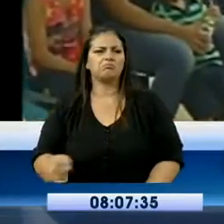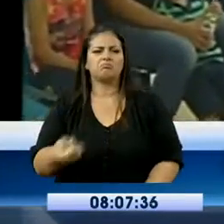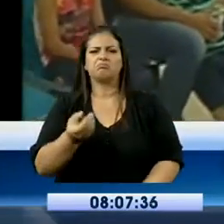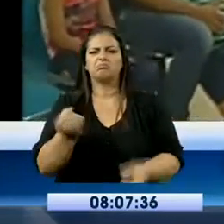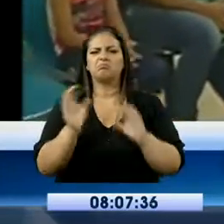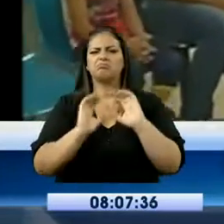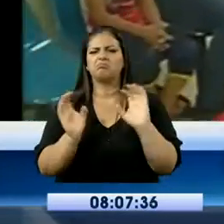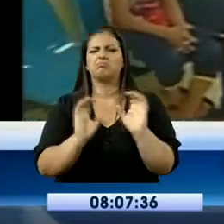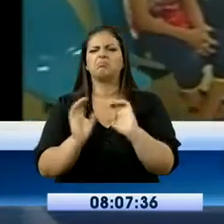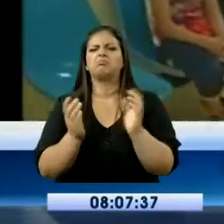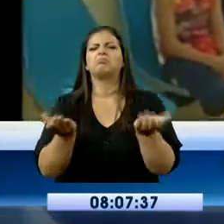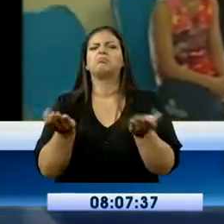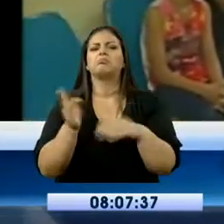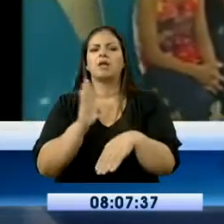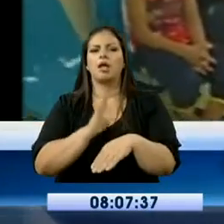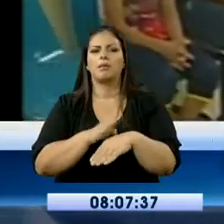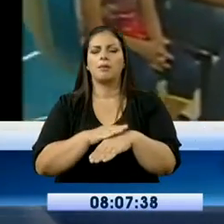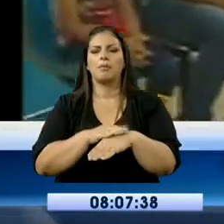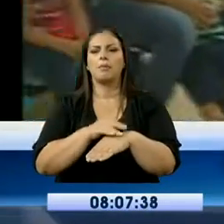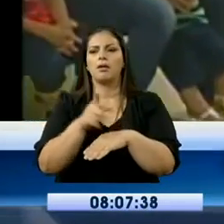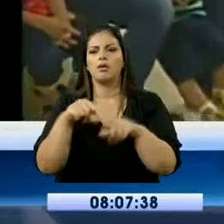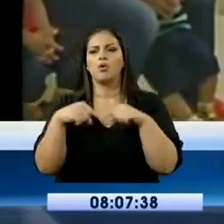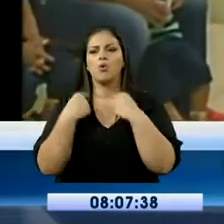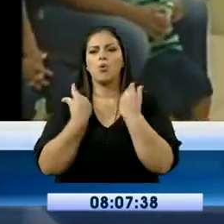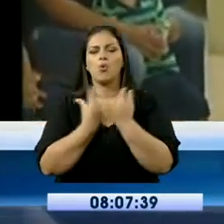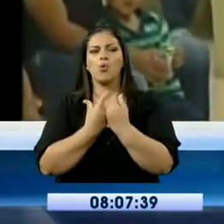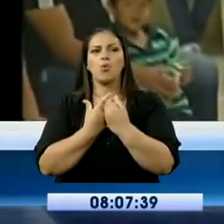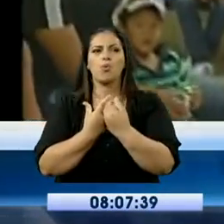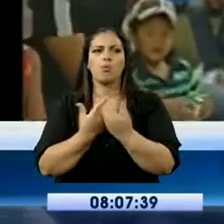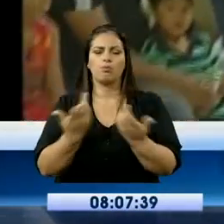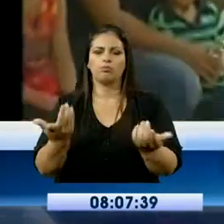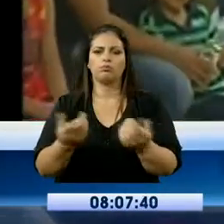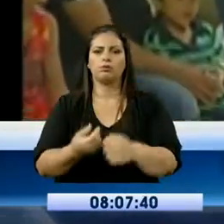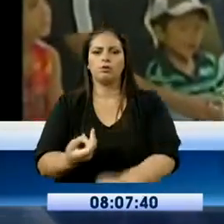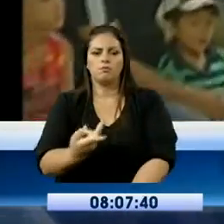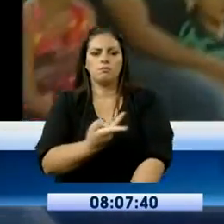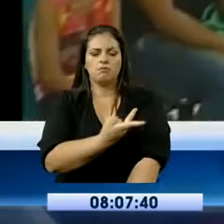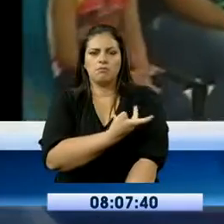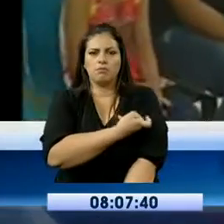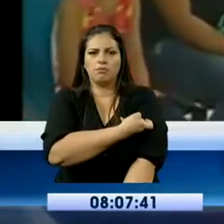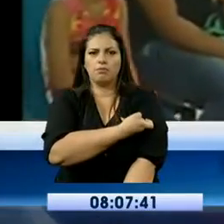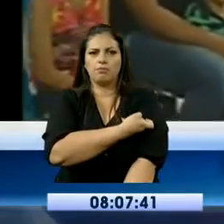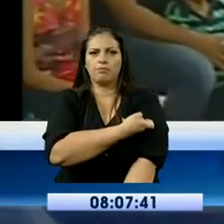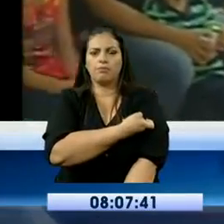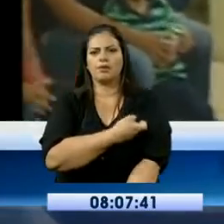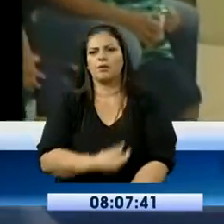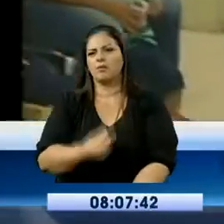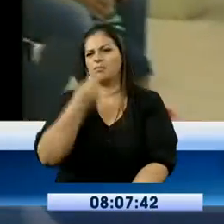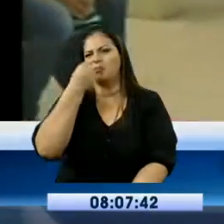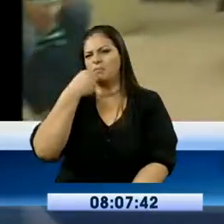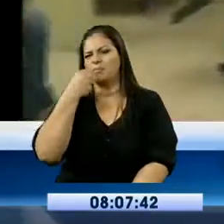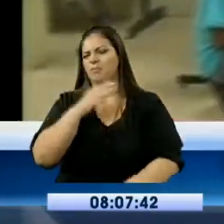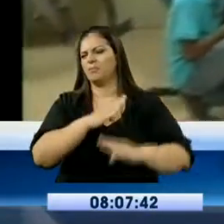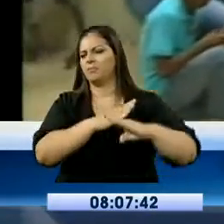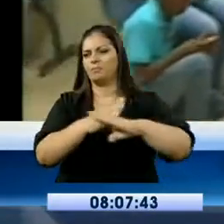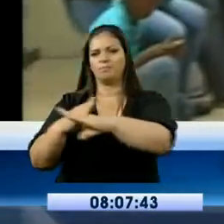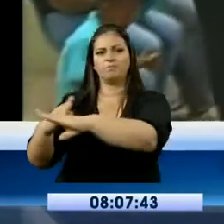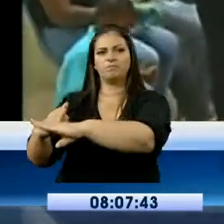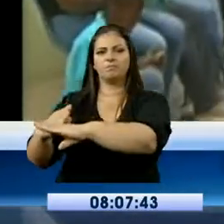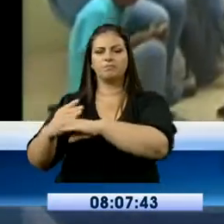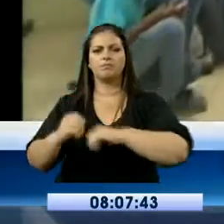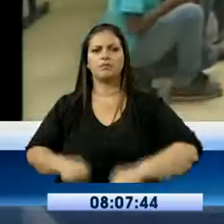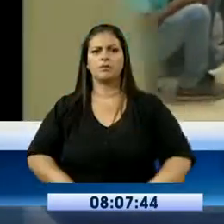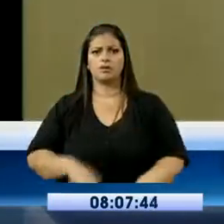de una brigada de vacunación contra la influenza que realizan a